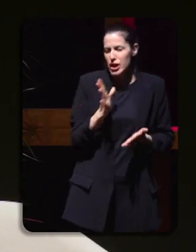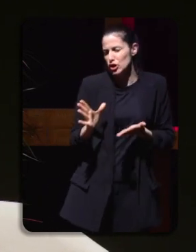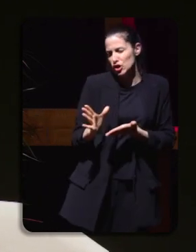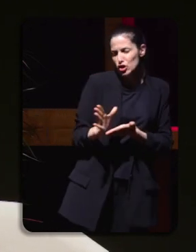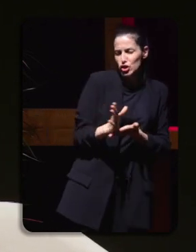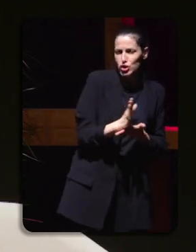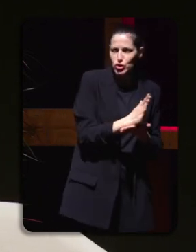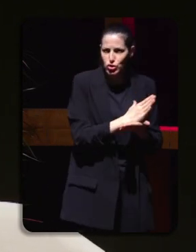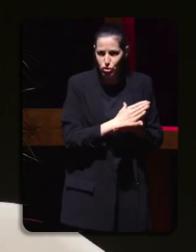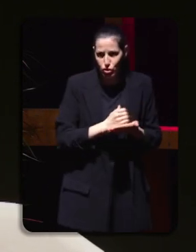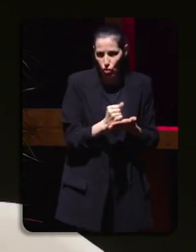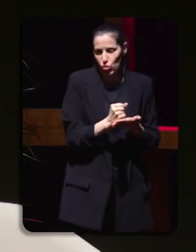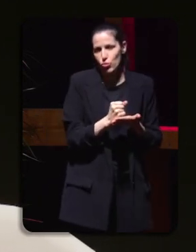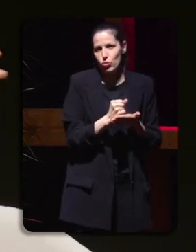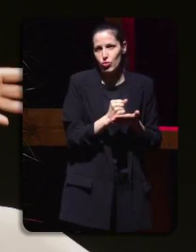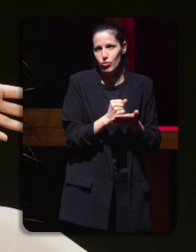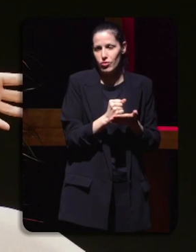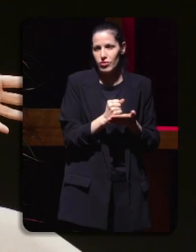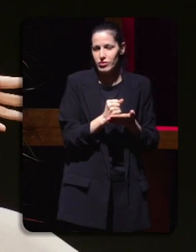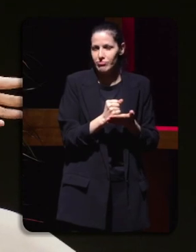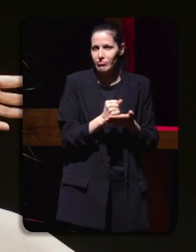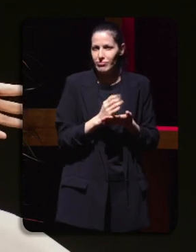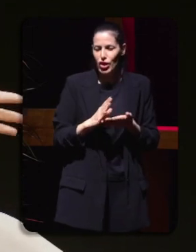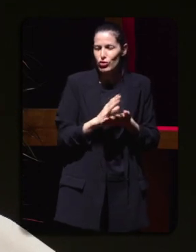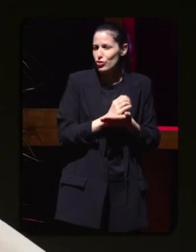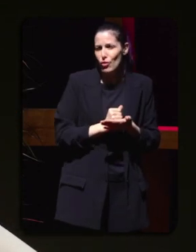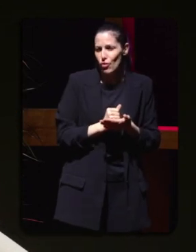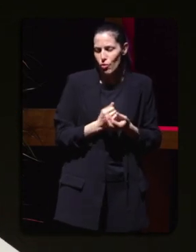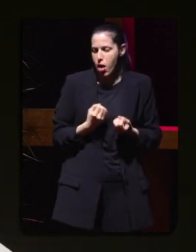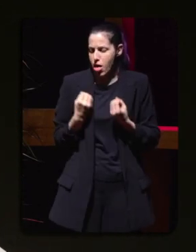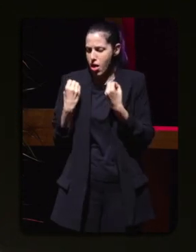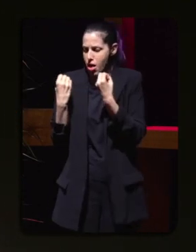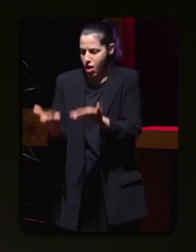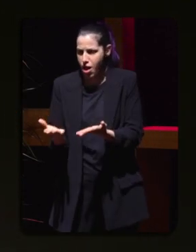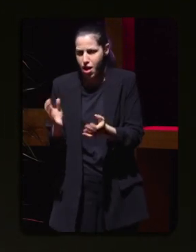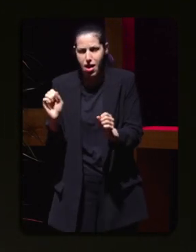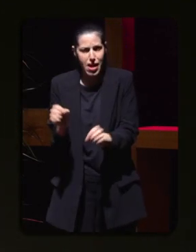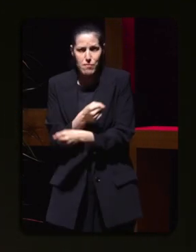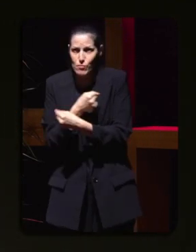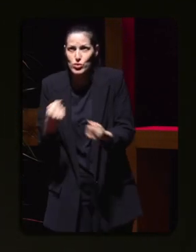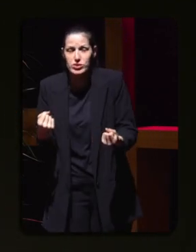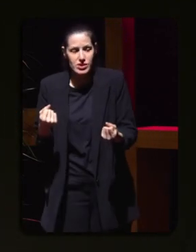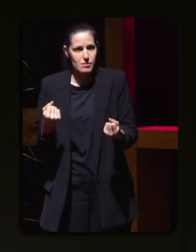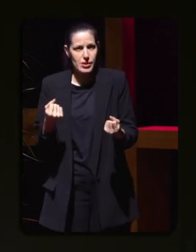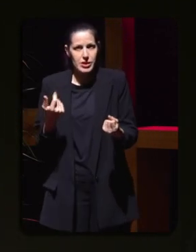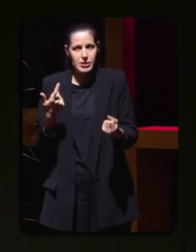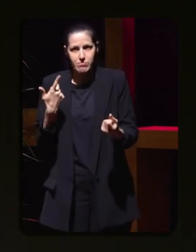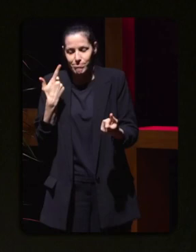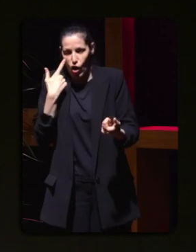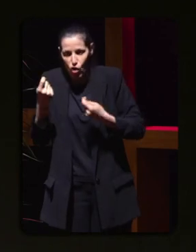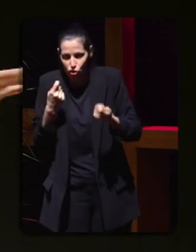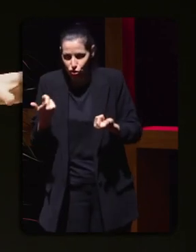colocamos un set que es imposible de manejar qué es lo que nos está pasando a las mujeres de mi generación que es